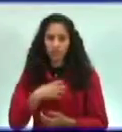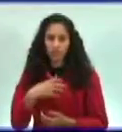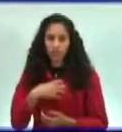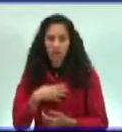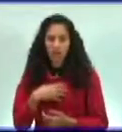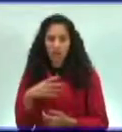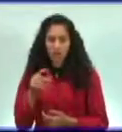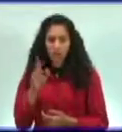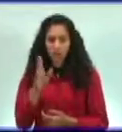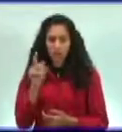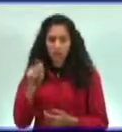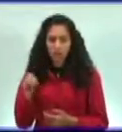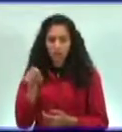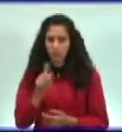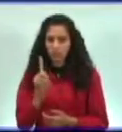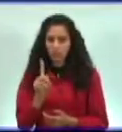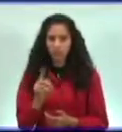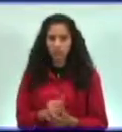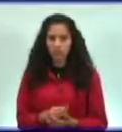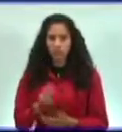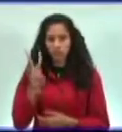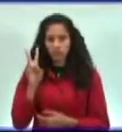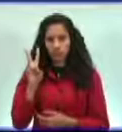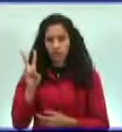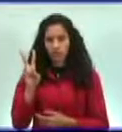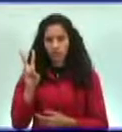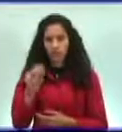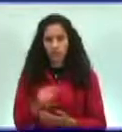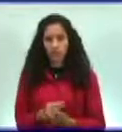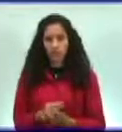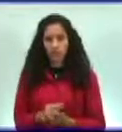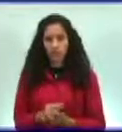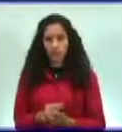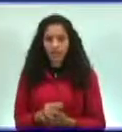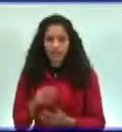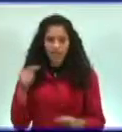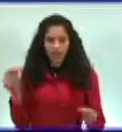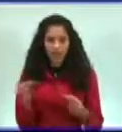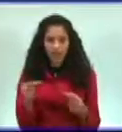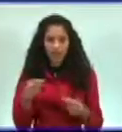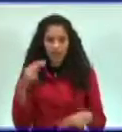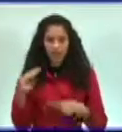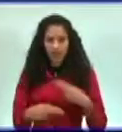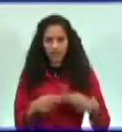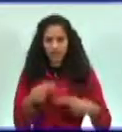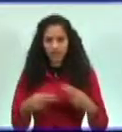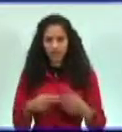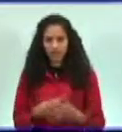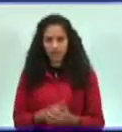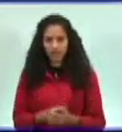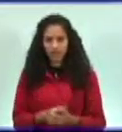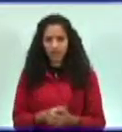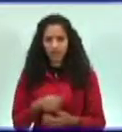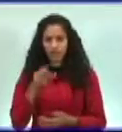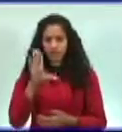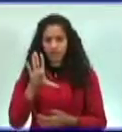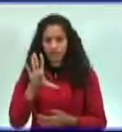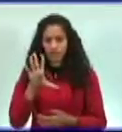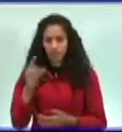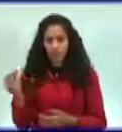sin tachar? 2. ¿Qué igualdad se ha formado?